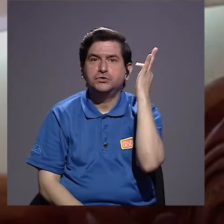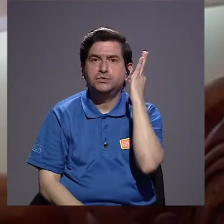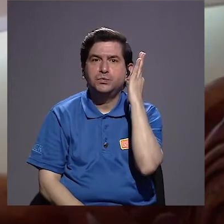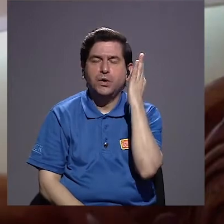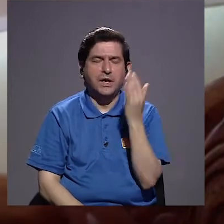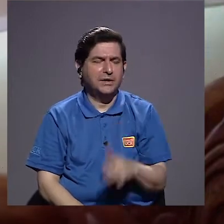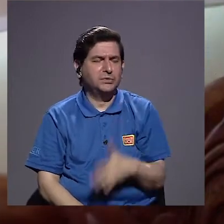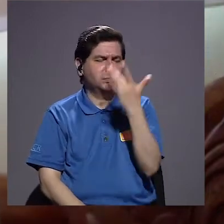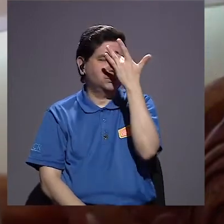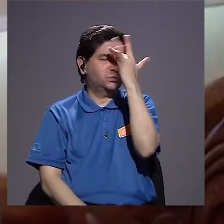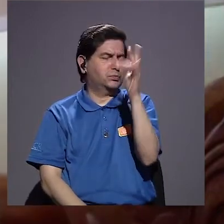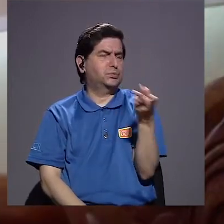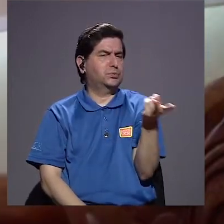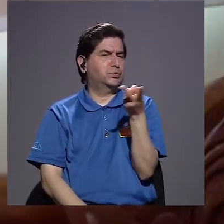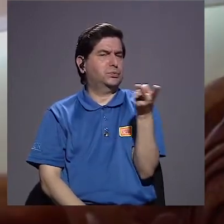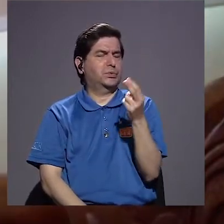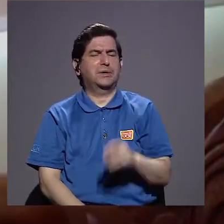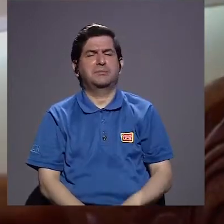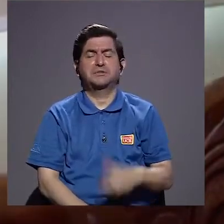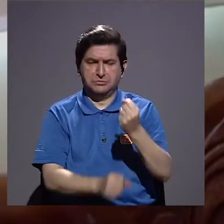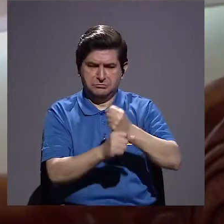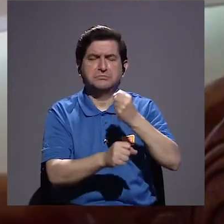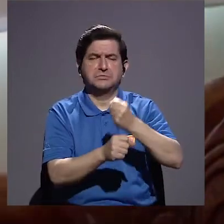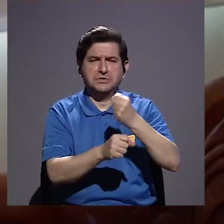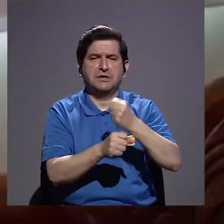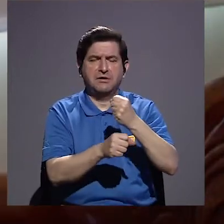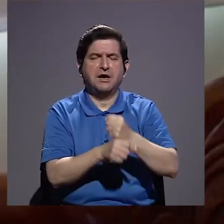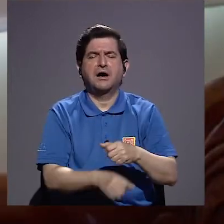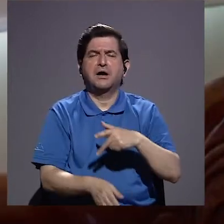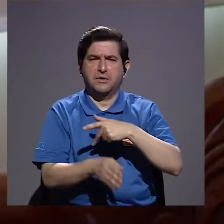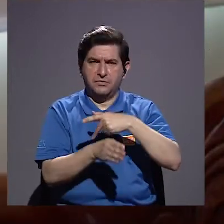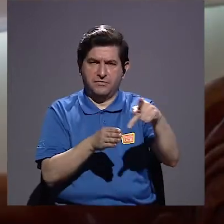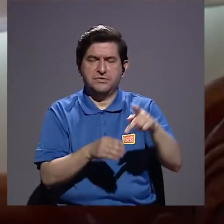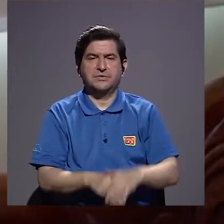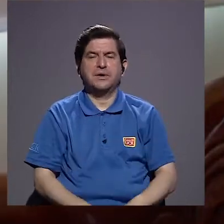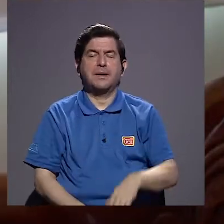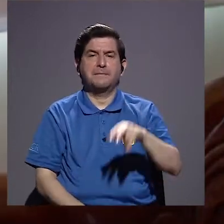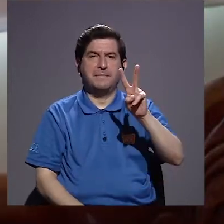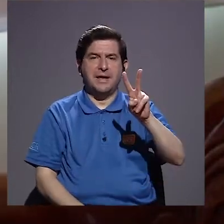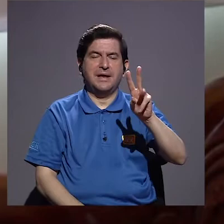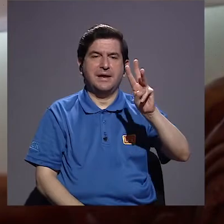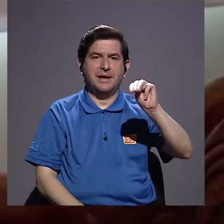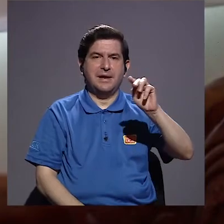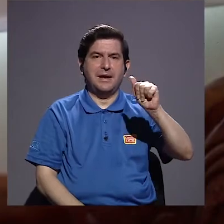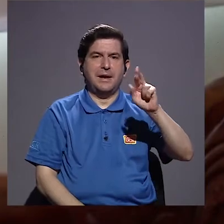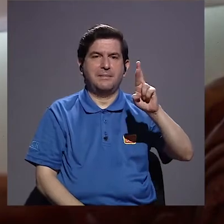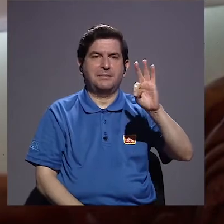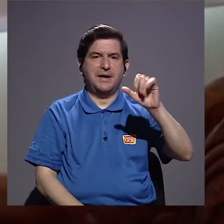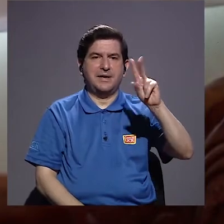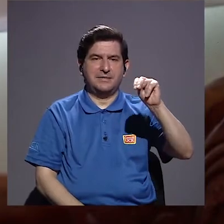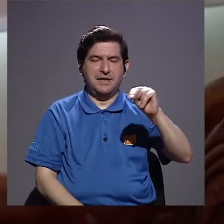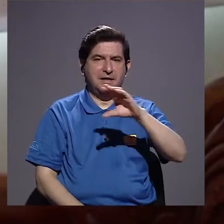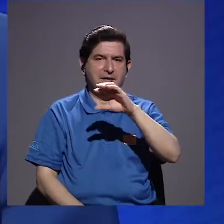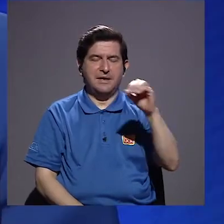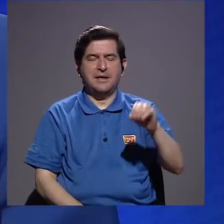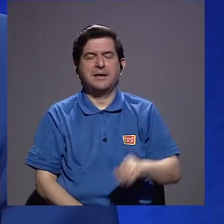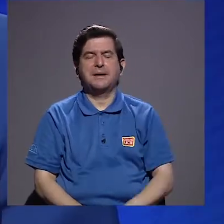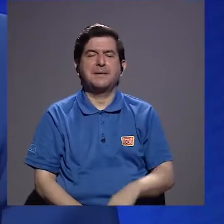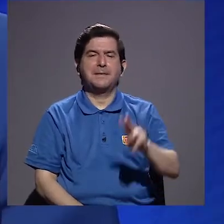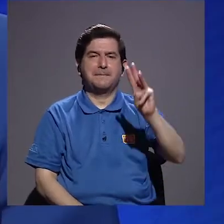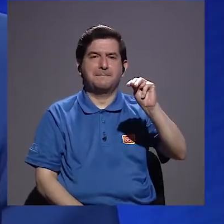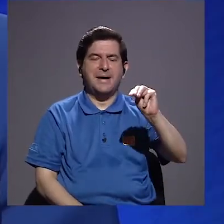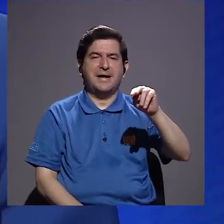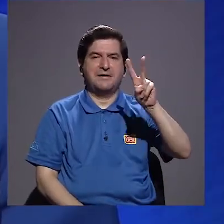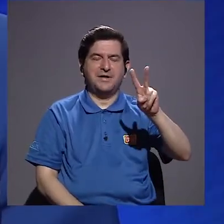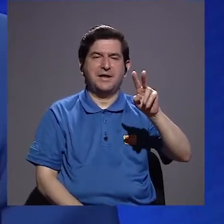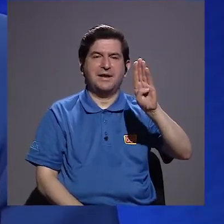mujeres, brillantes ambas, ejercían la profesión, que eran doña Virginia Martén y doña Ana María Bridi. Nada